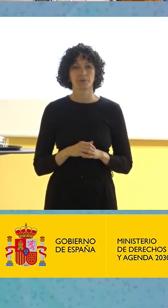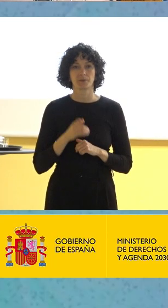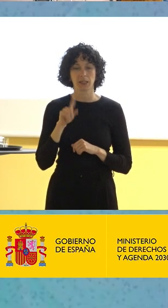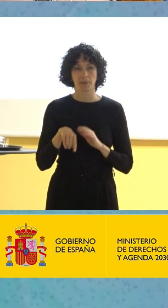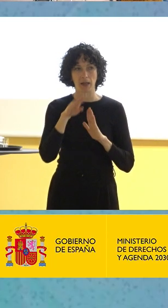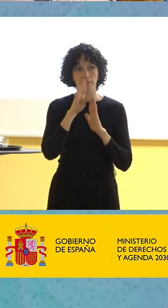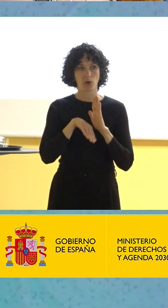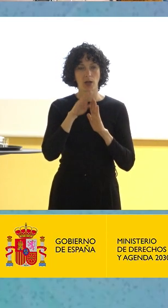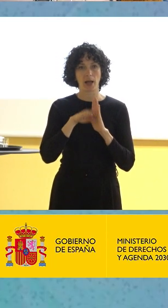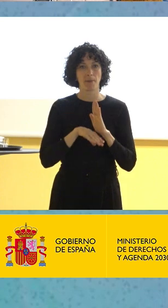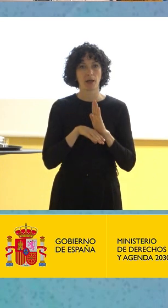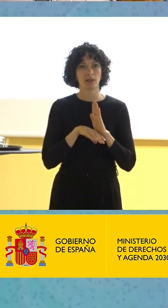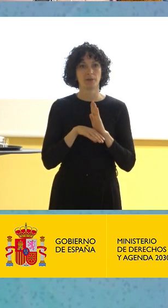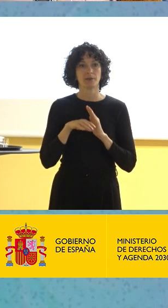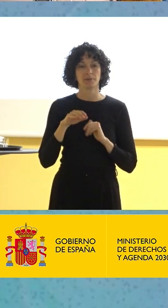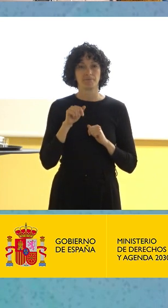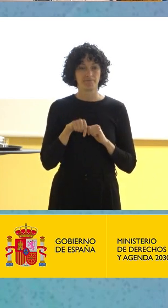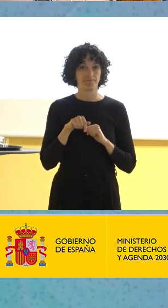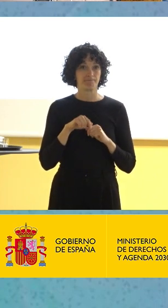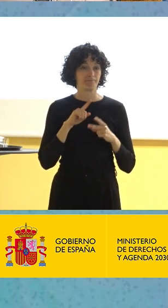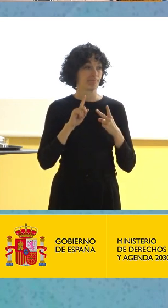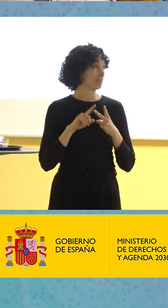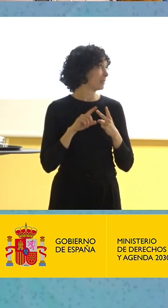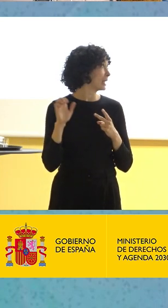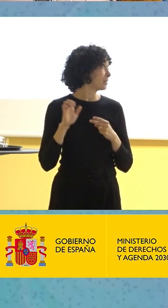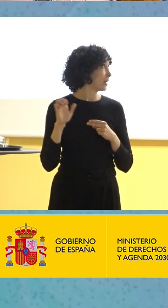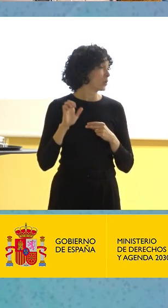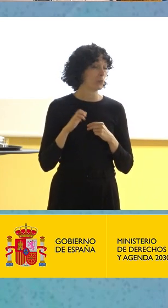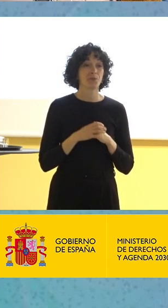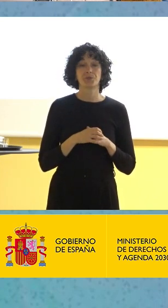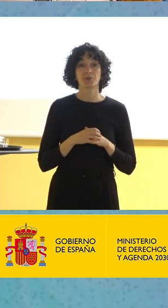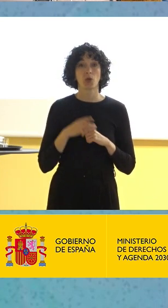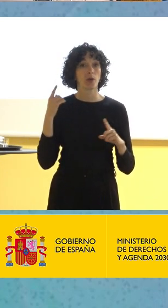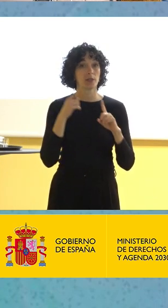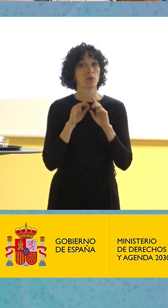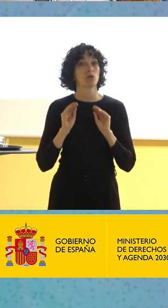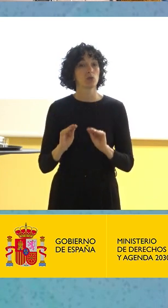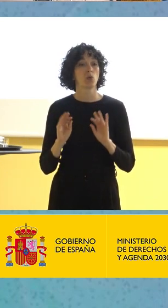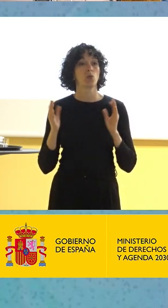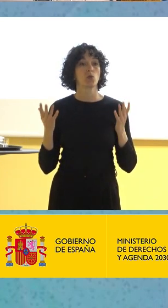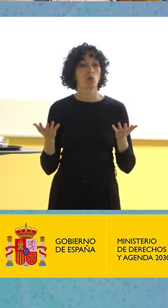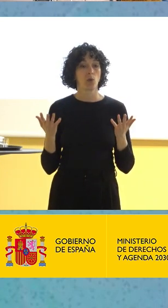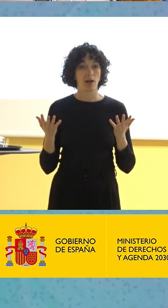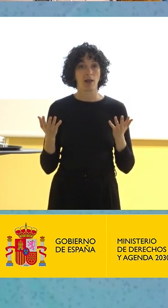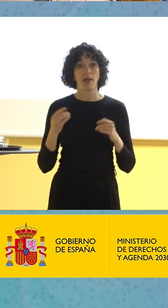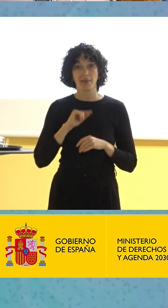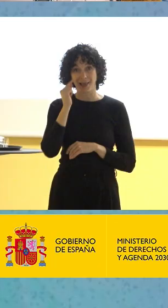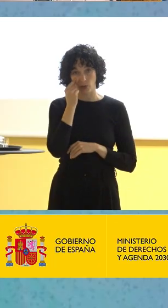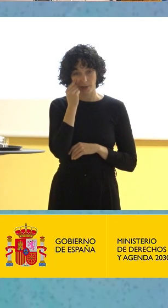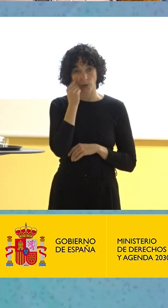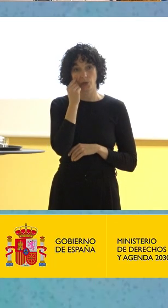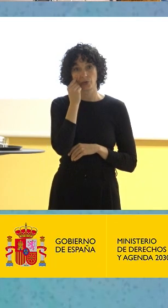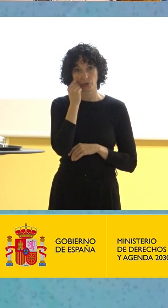programa SPINE UDP, que también busca precisamente, ¿no?, el encontrar esos diagnósticos.